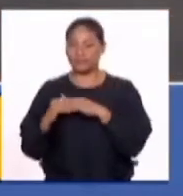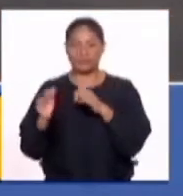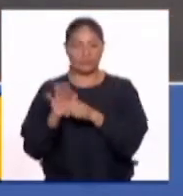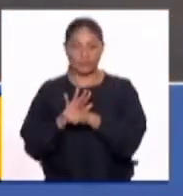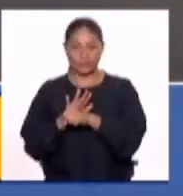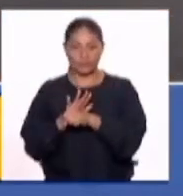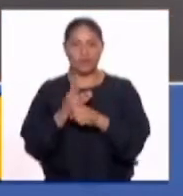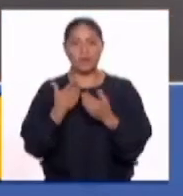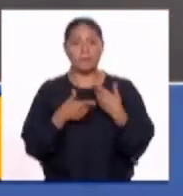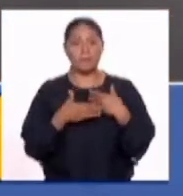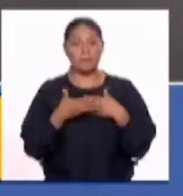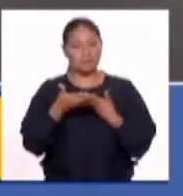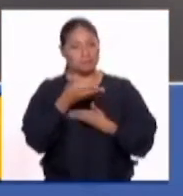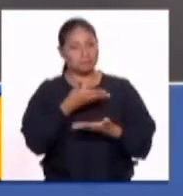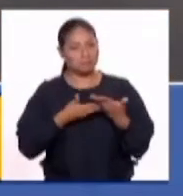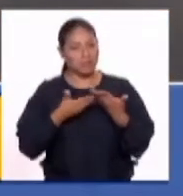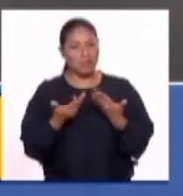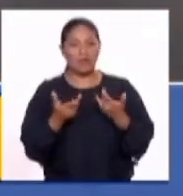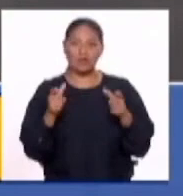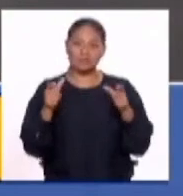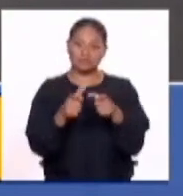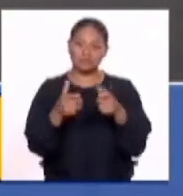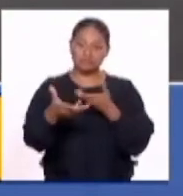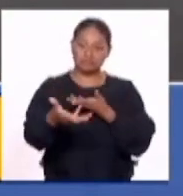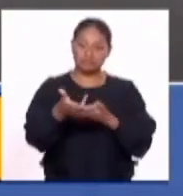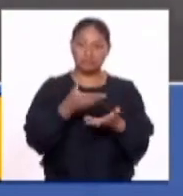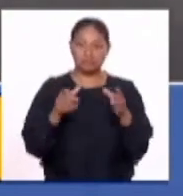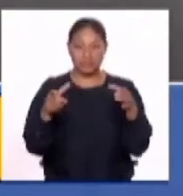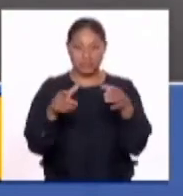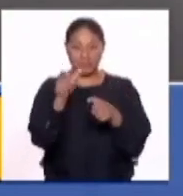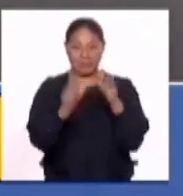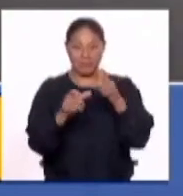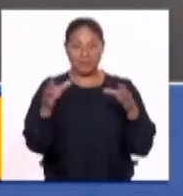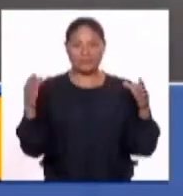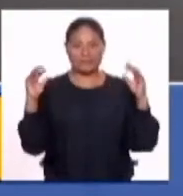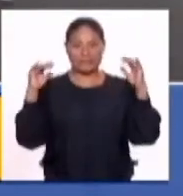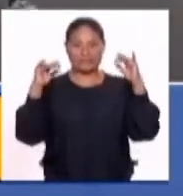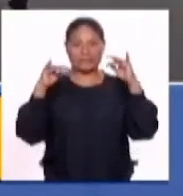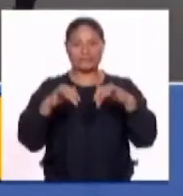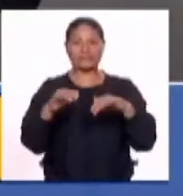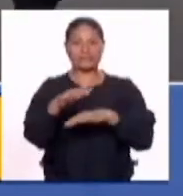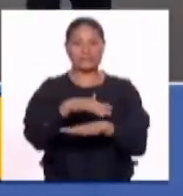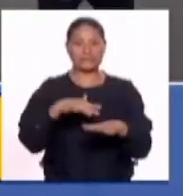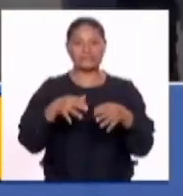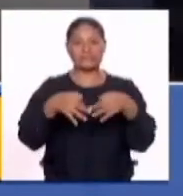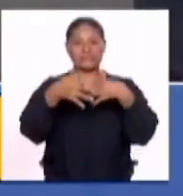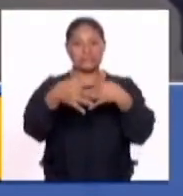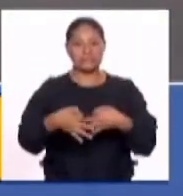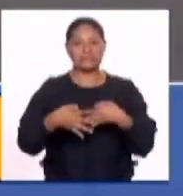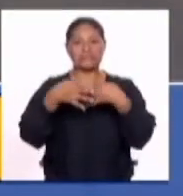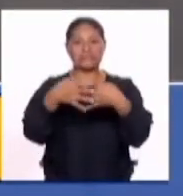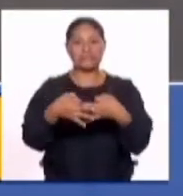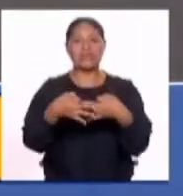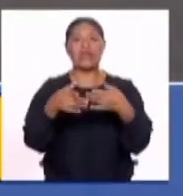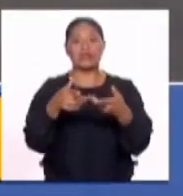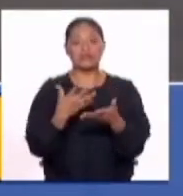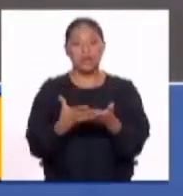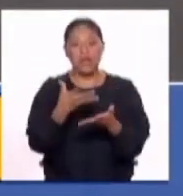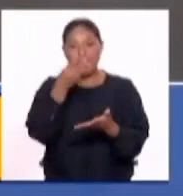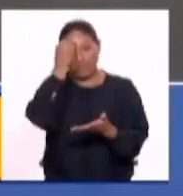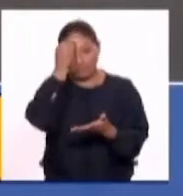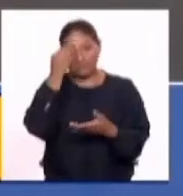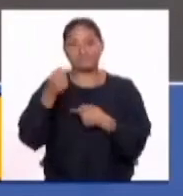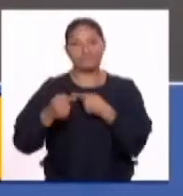va a dejar enseñanzas, enseñanzas de cómo abordamos una situación de orden finalmente humanitario.